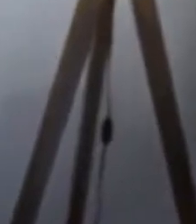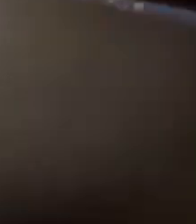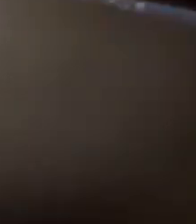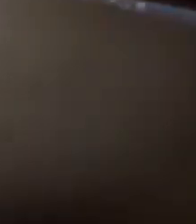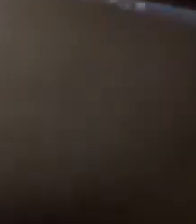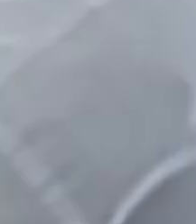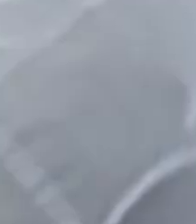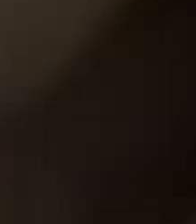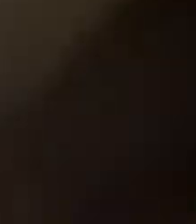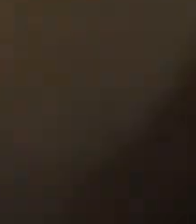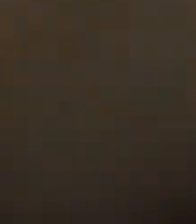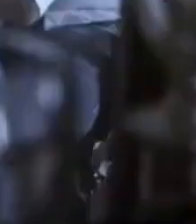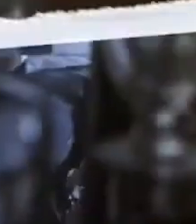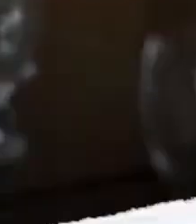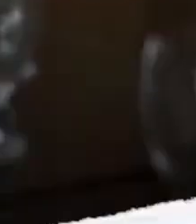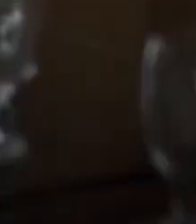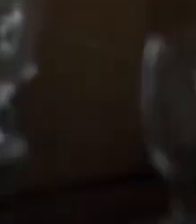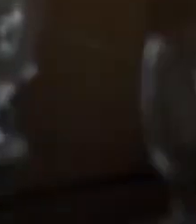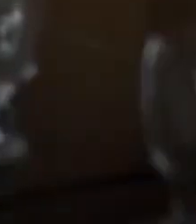demás problemas.